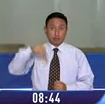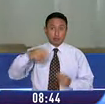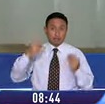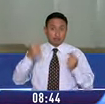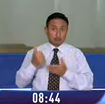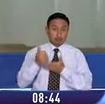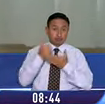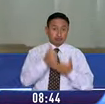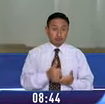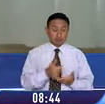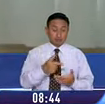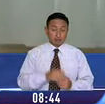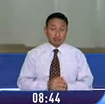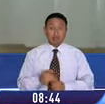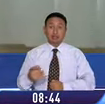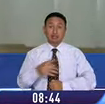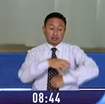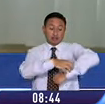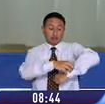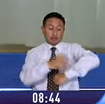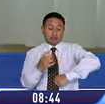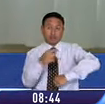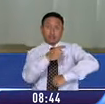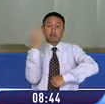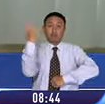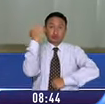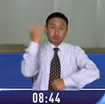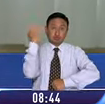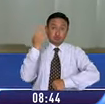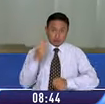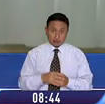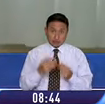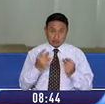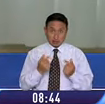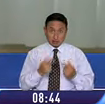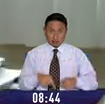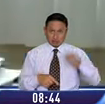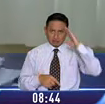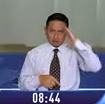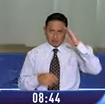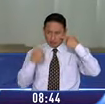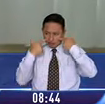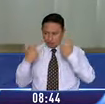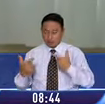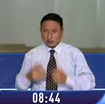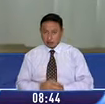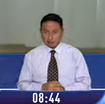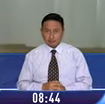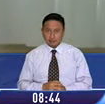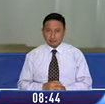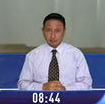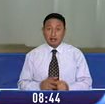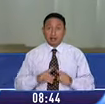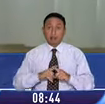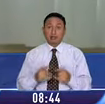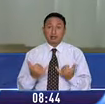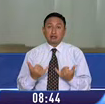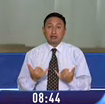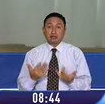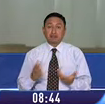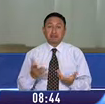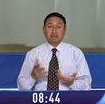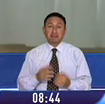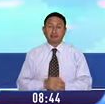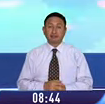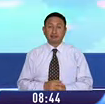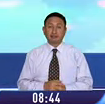porque tengo entendido que cuando se retira un grillete de esta naturaleza, se encienden las alarmas, ¿no? Inmediatamente por parte de la unidad que